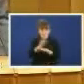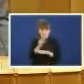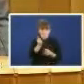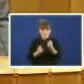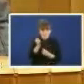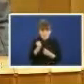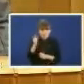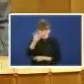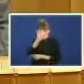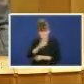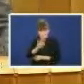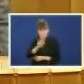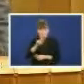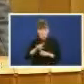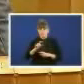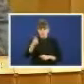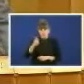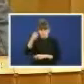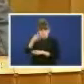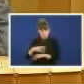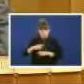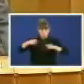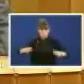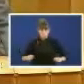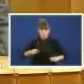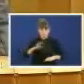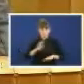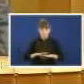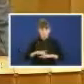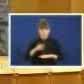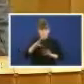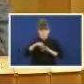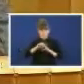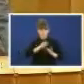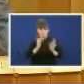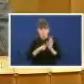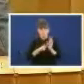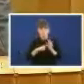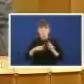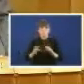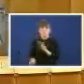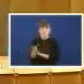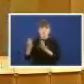e dunha posición fortalecidas que se apoyen na forza da lei dun novo estatuto de nación